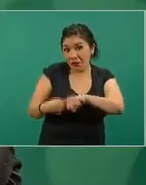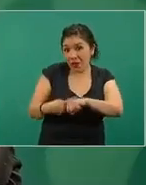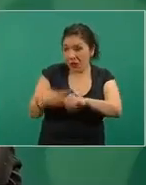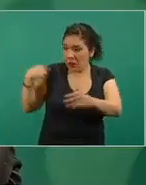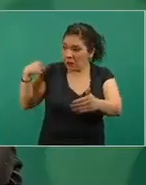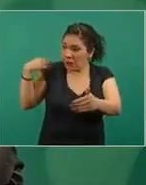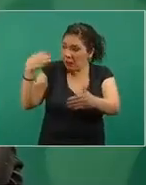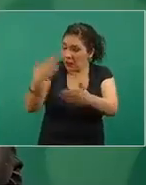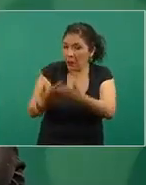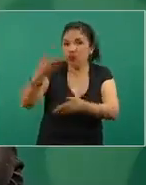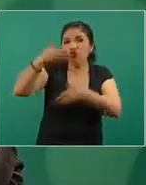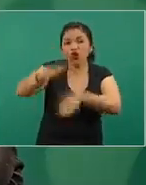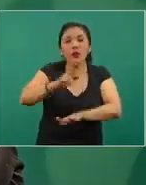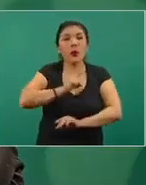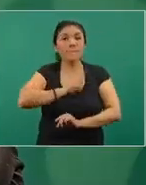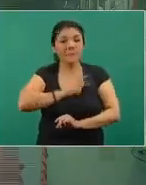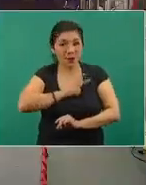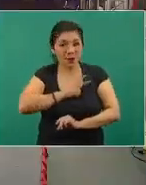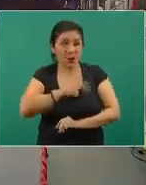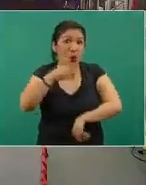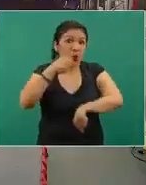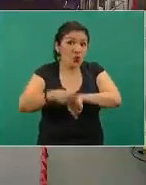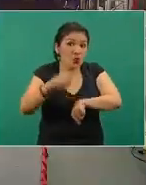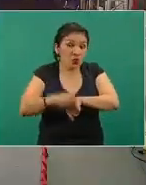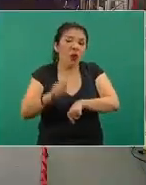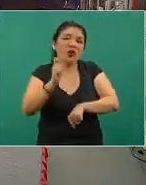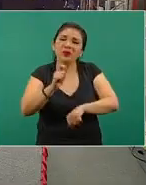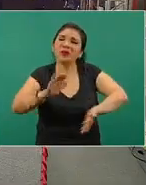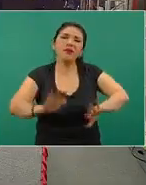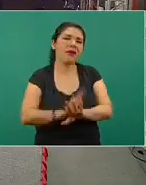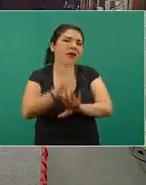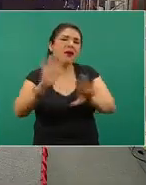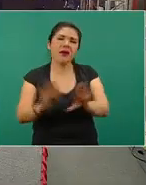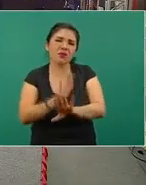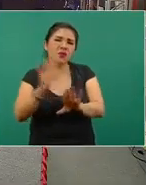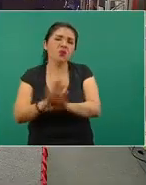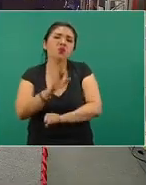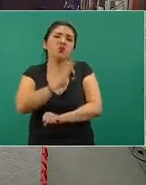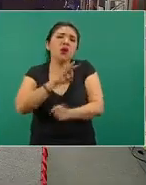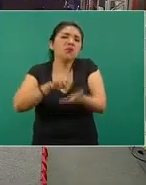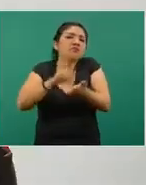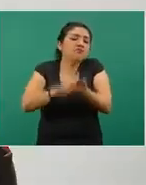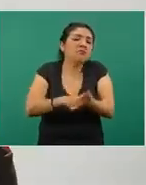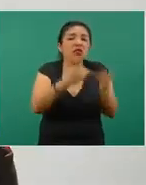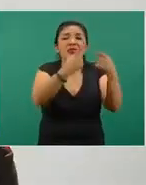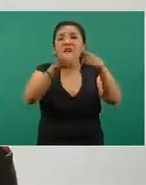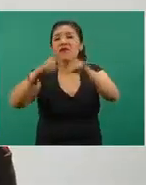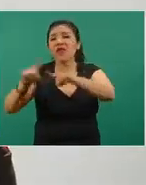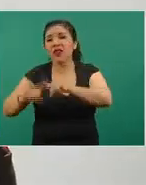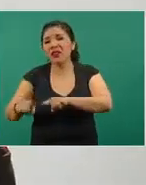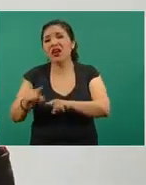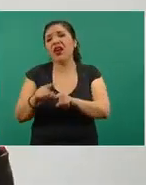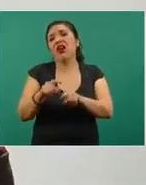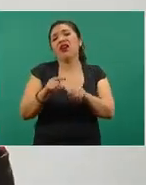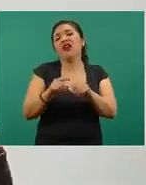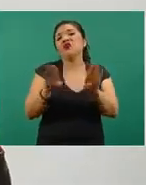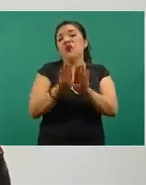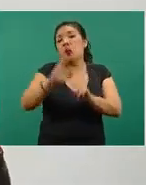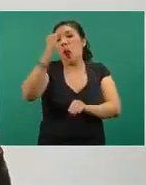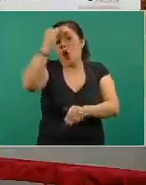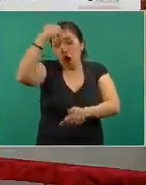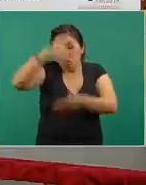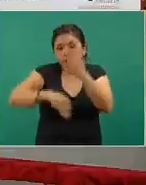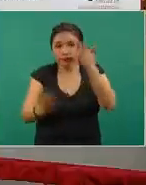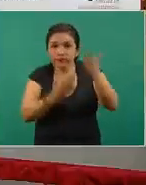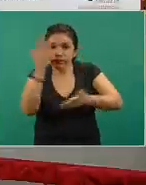del virus. Entonces las cifras pues son cambiantes, puede establecerse diferentes rangos conforme conocemos